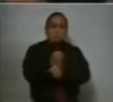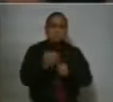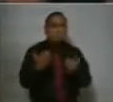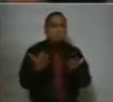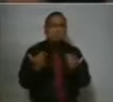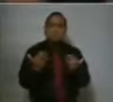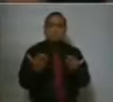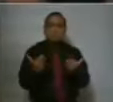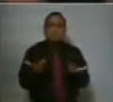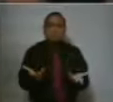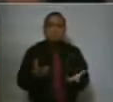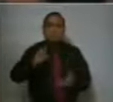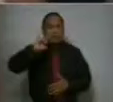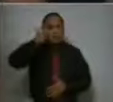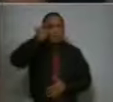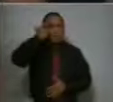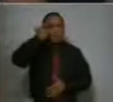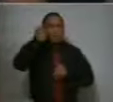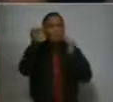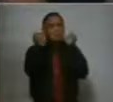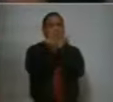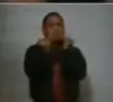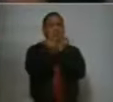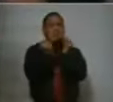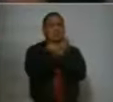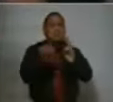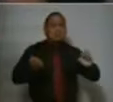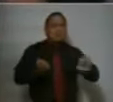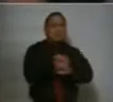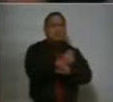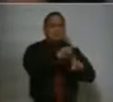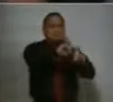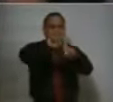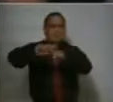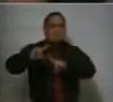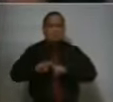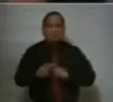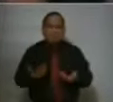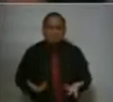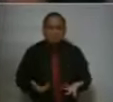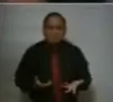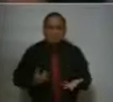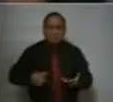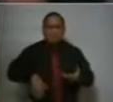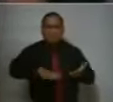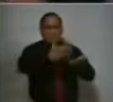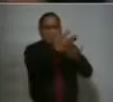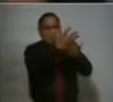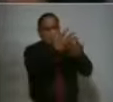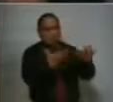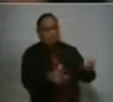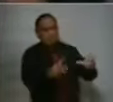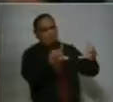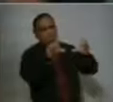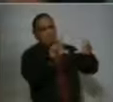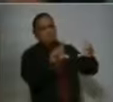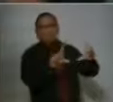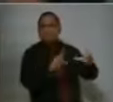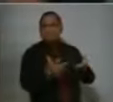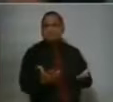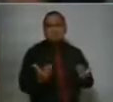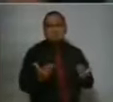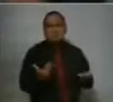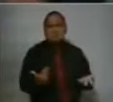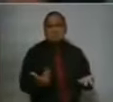existe federal. Siquiera. Y como en Campeche también, y como la gran mayoría de las entidades federativas, que regule el uso de esos símbolos estatales. Pero la primera denuncia,